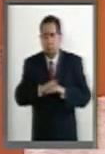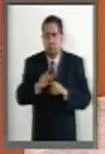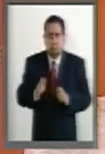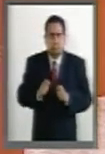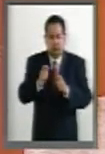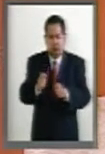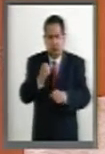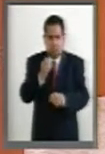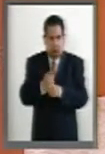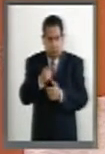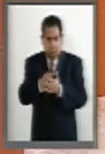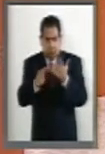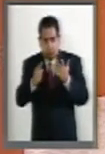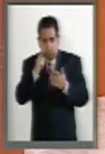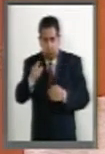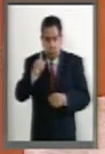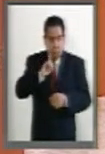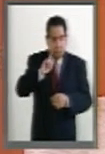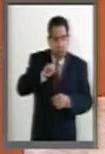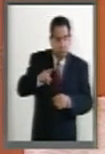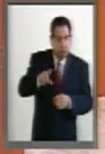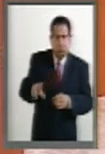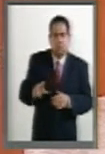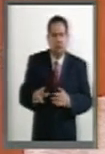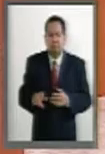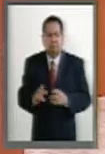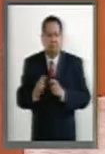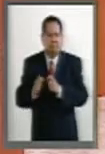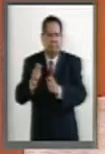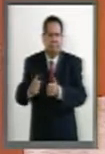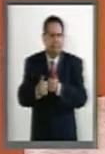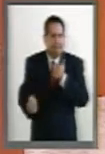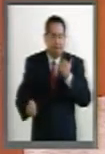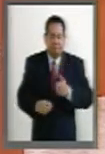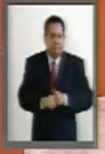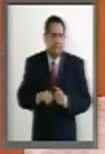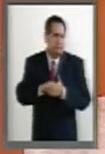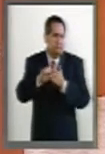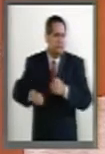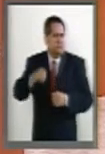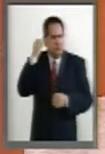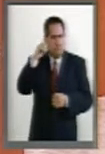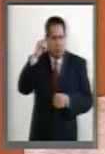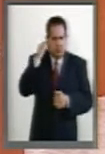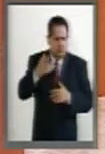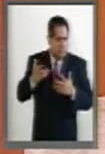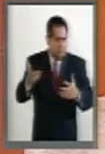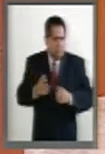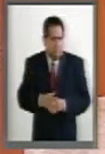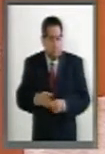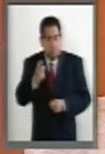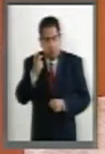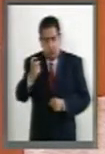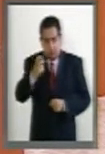oportunidades y de trato hacia las mujeres dista mucho, como en el estado de Oaxaca. Por eso